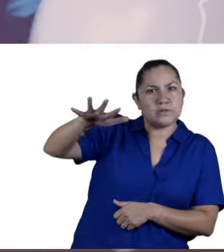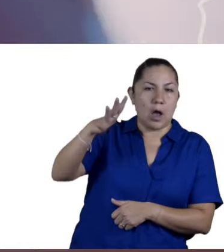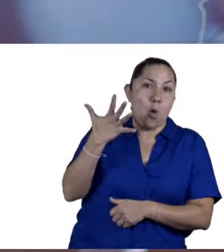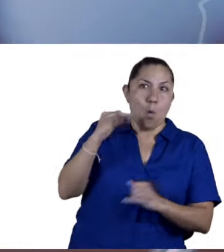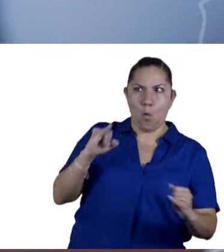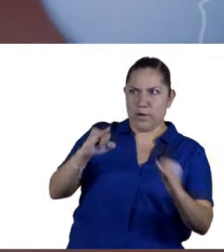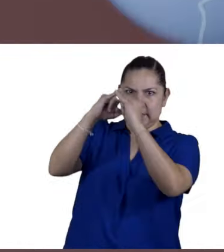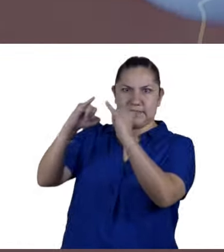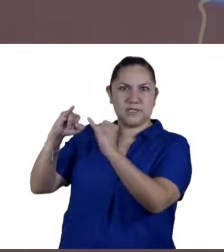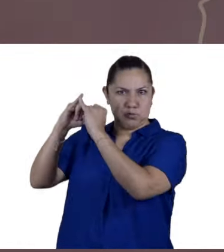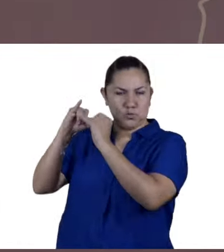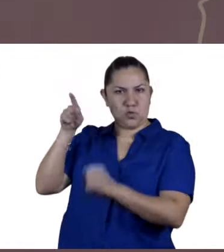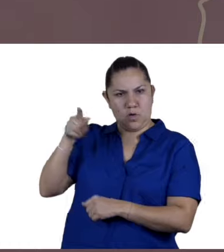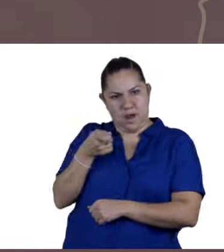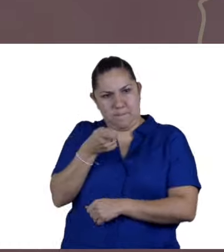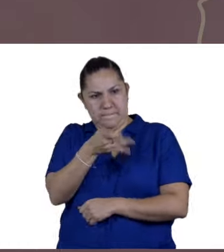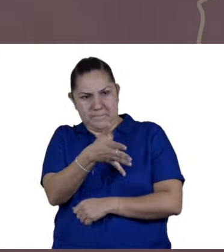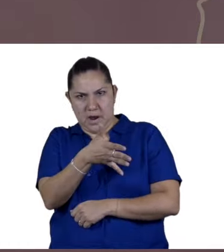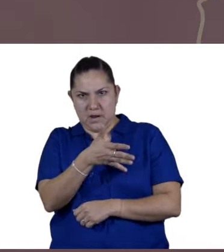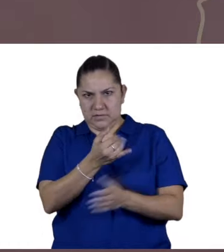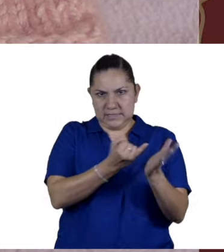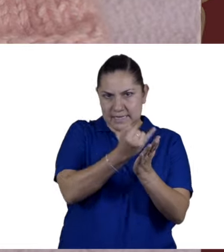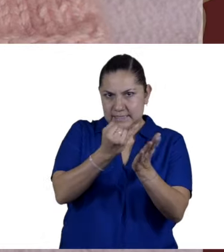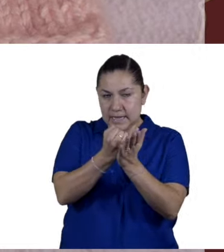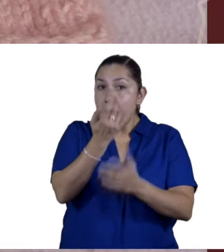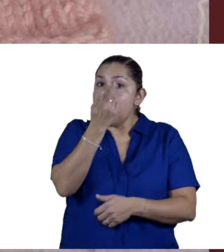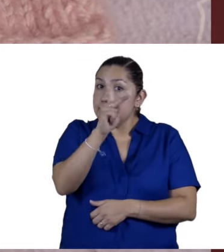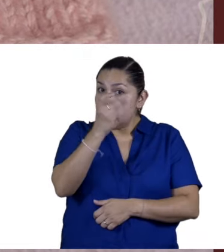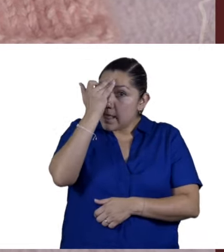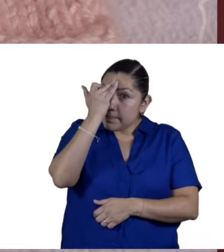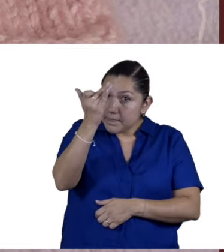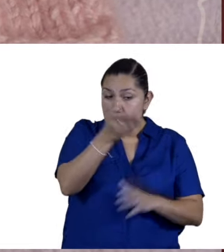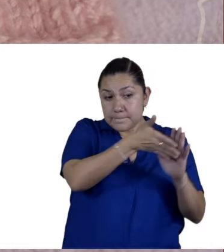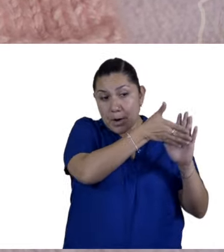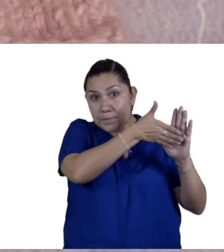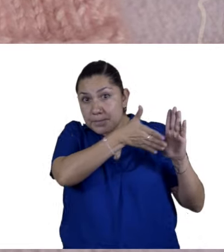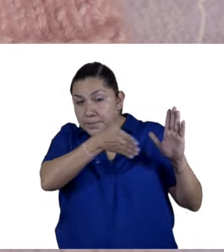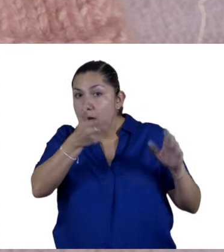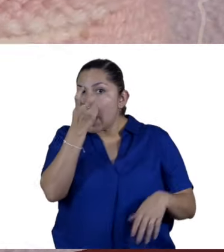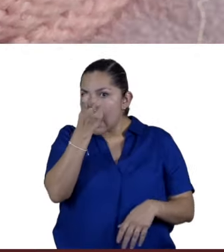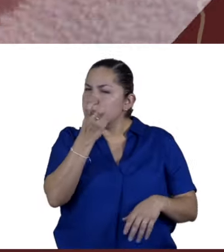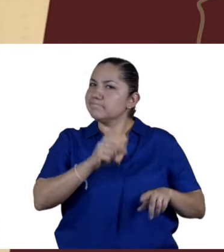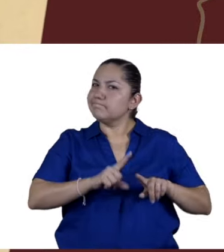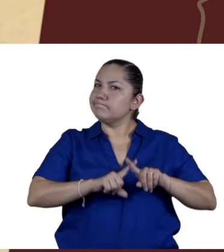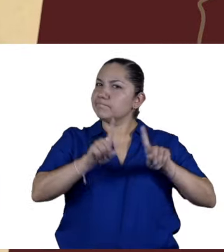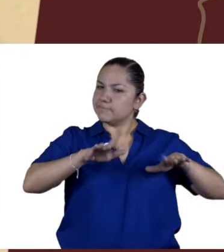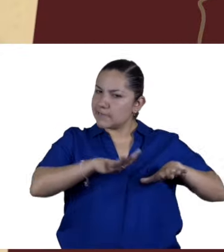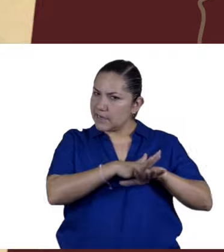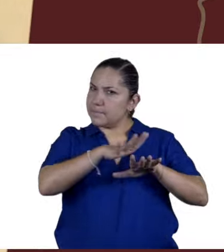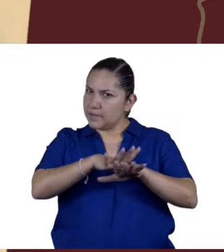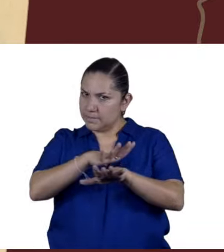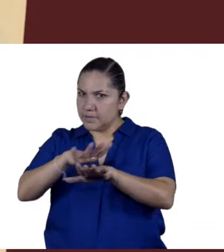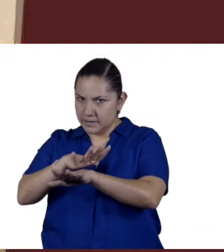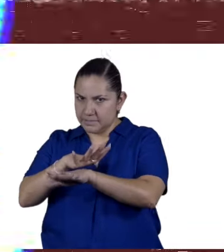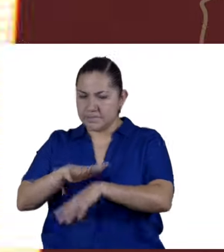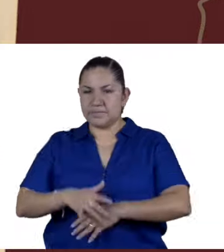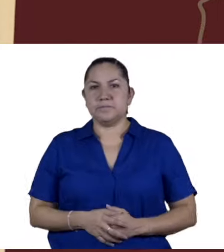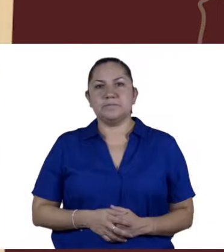institucional. Sin embargo, muchos cambios han tomado lugar en cuanto a estas categorizaciones.